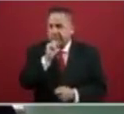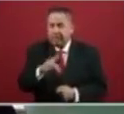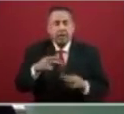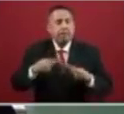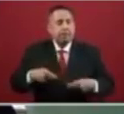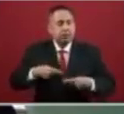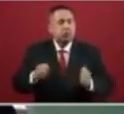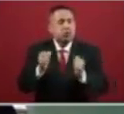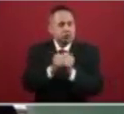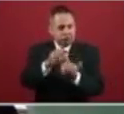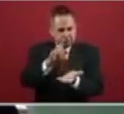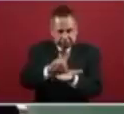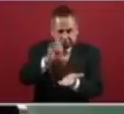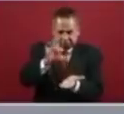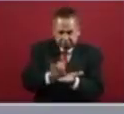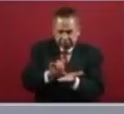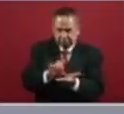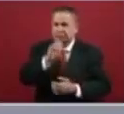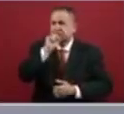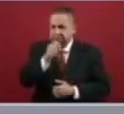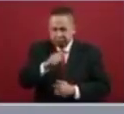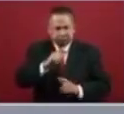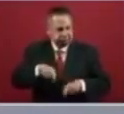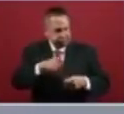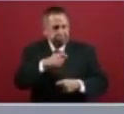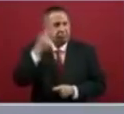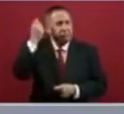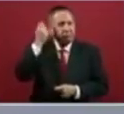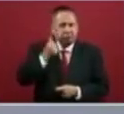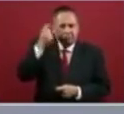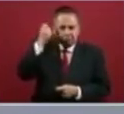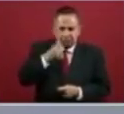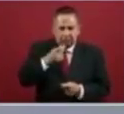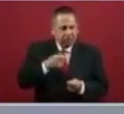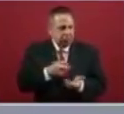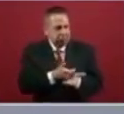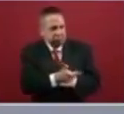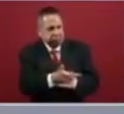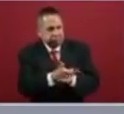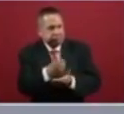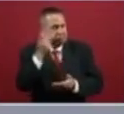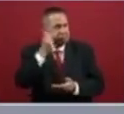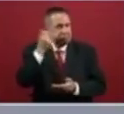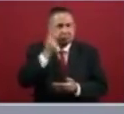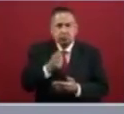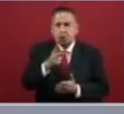personas con discapacidad reciben también una pensión de